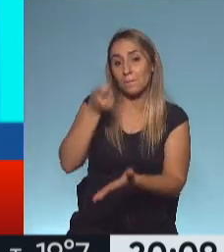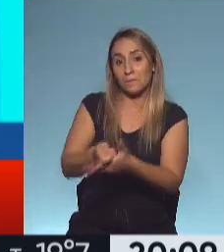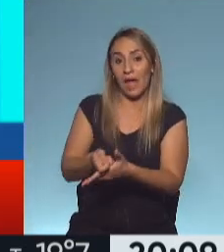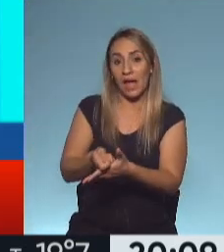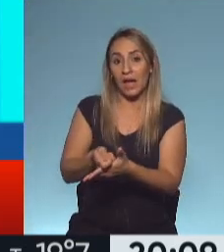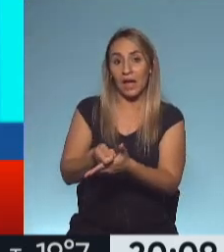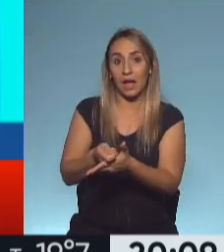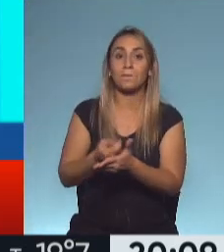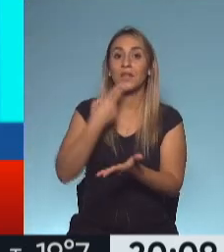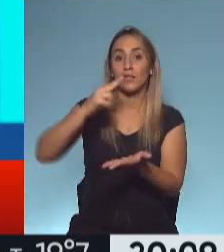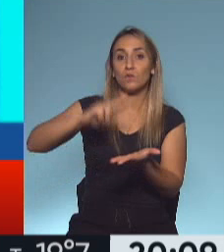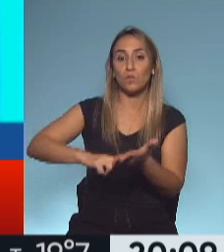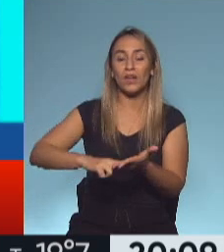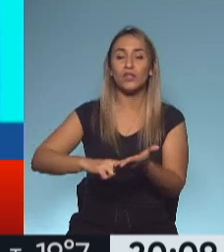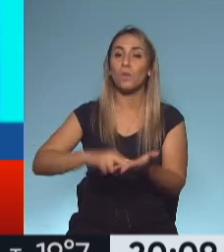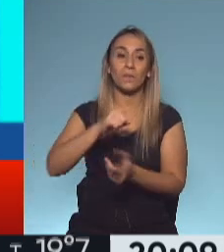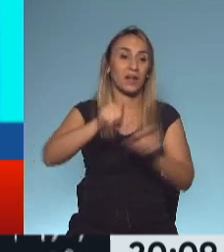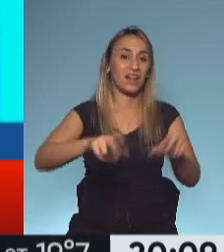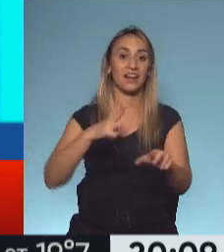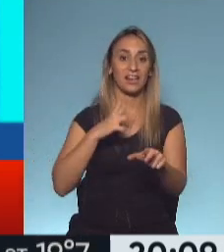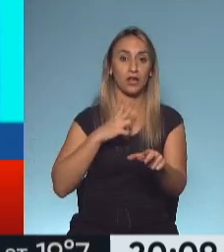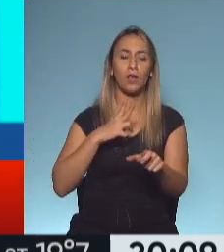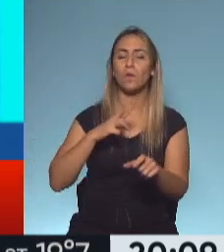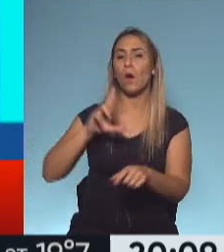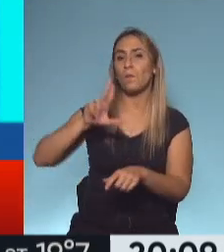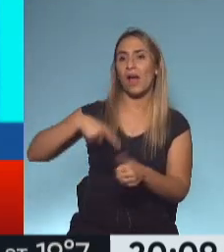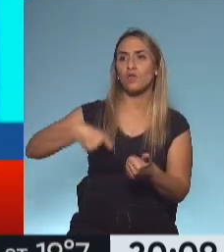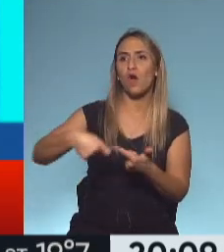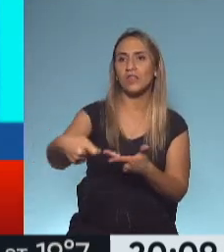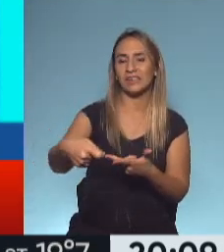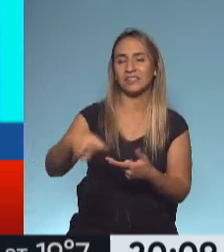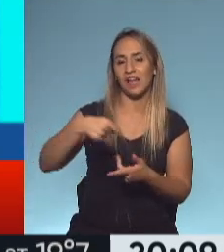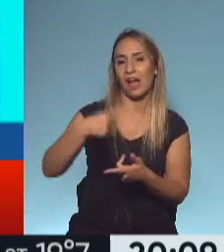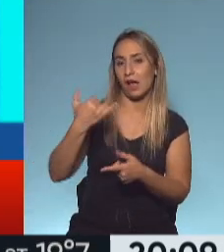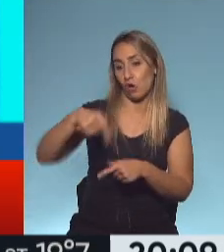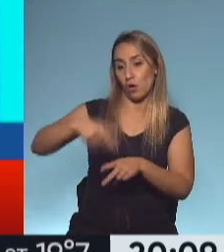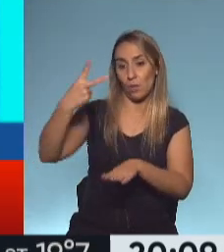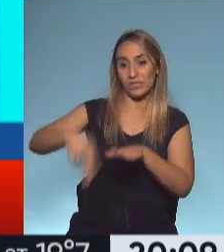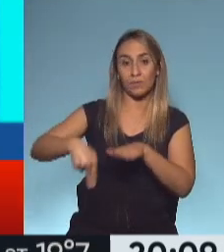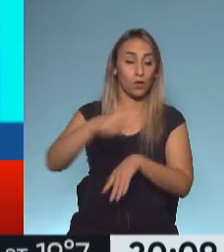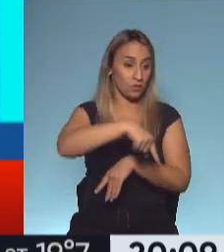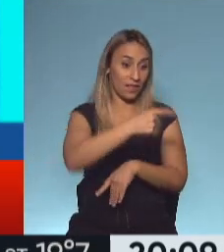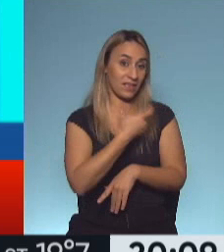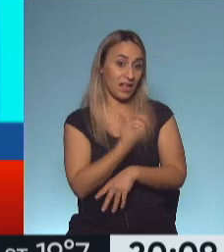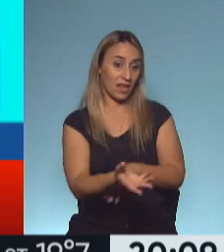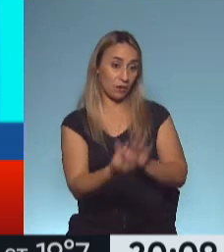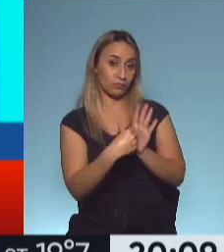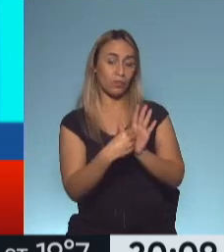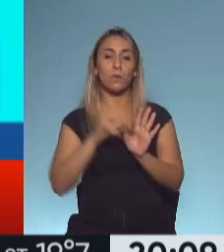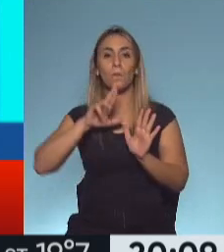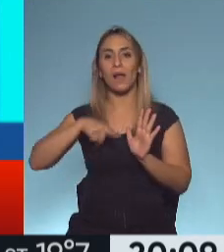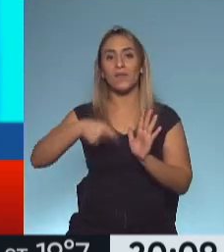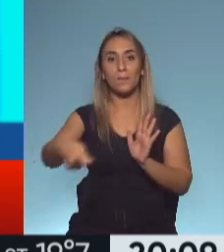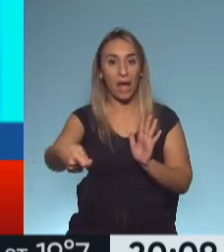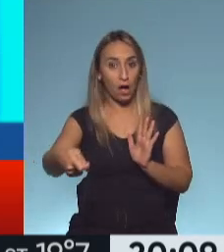aporte extraordinario y solidario de las grandes fortunas en un plan de cuotas, ¿no? Y vencía el plazo para quienes deseaban adherirse a este plan de facilidades